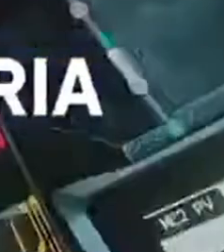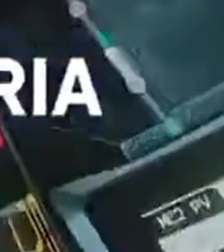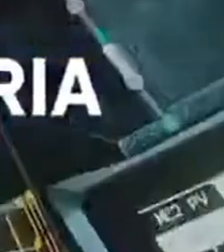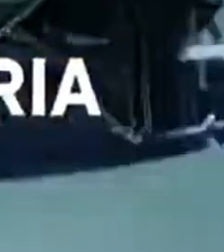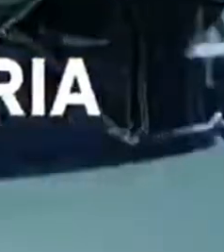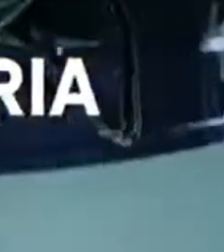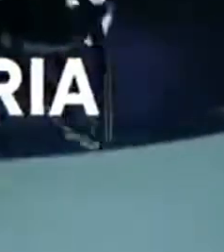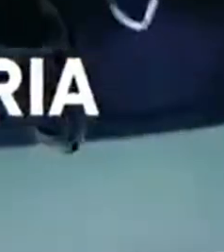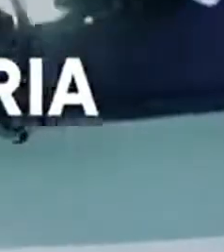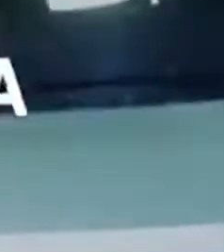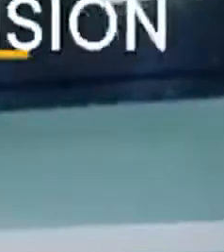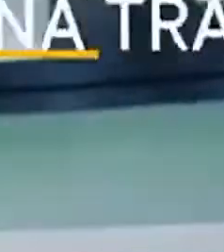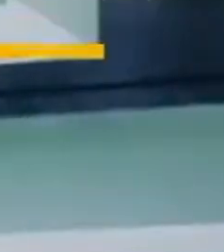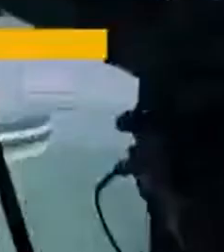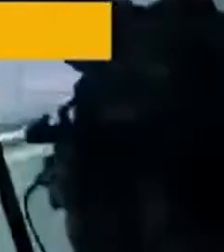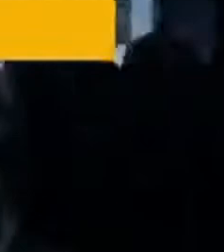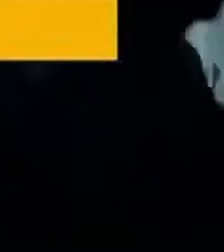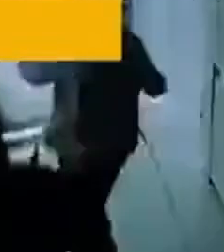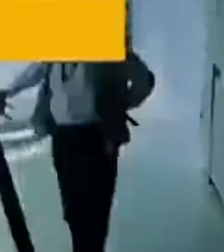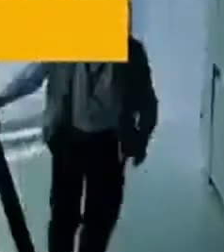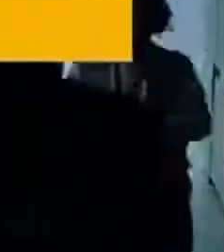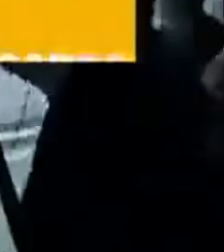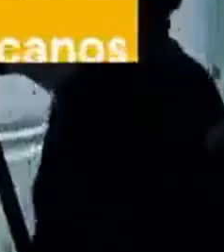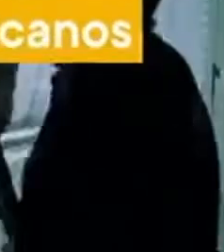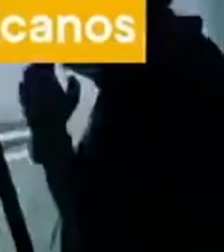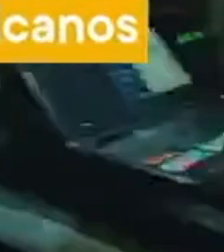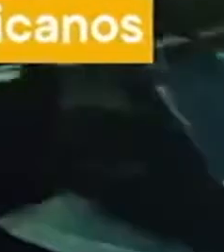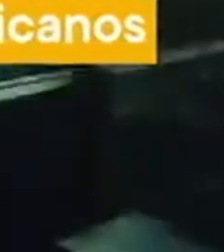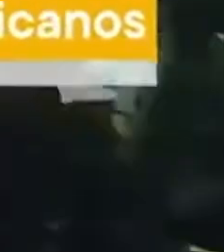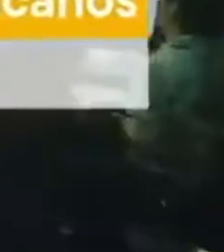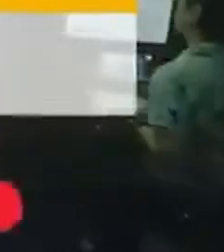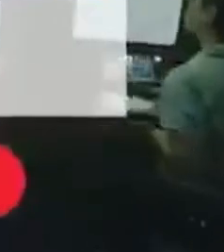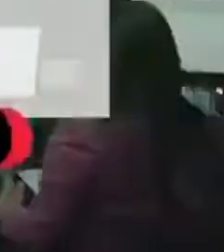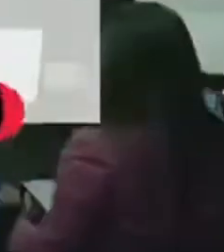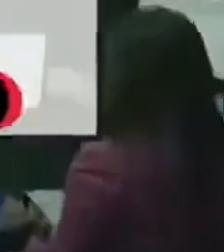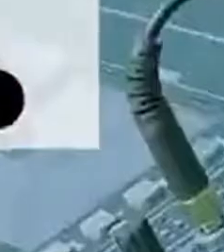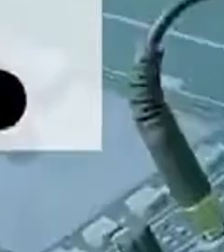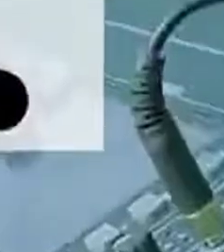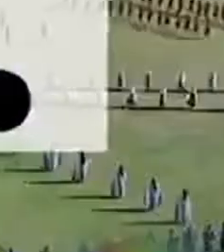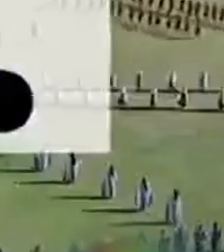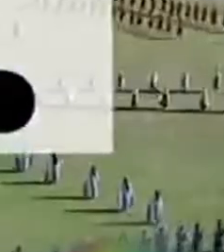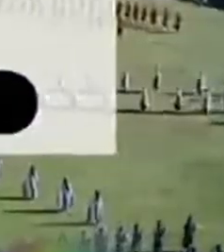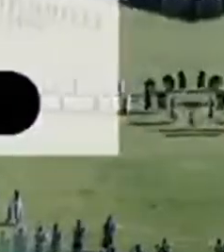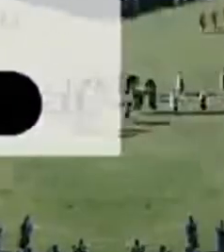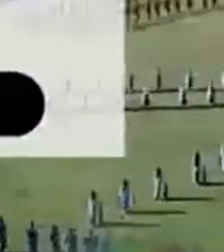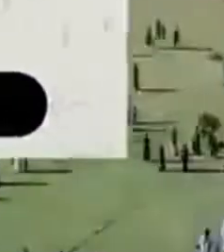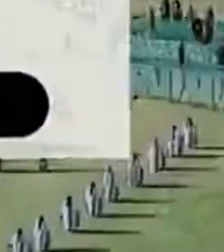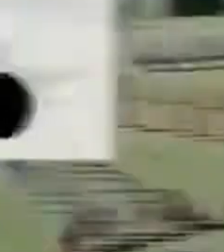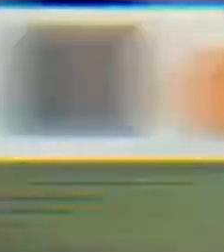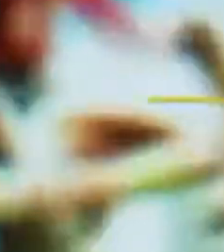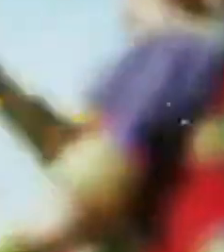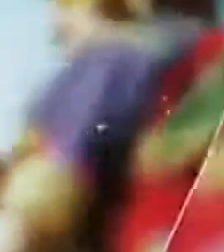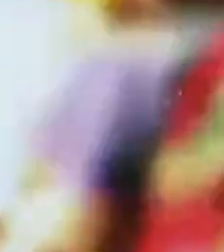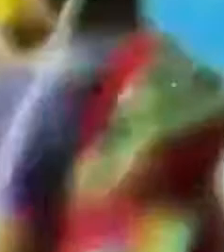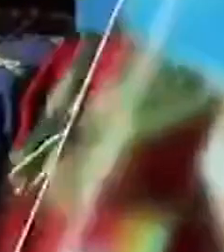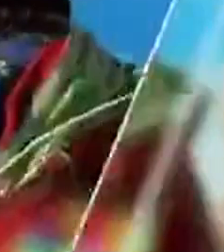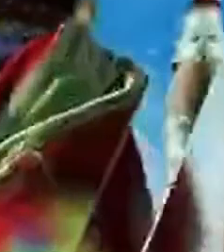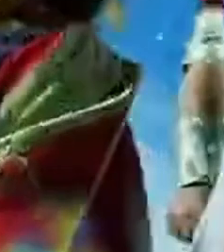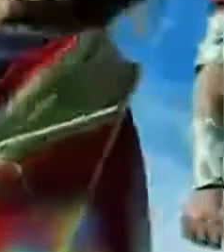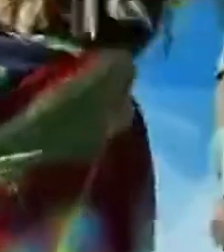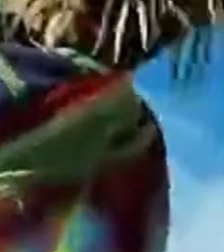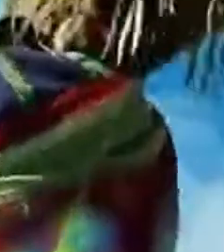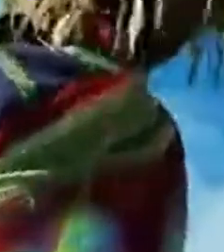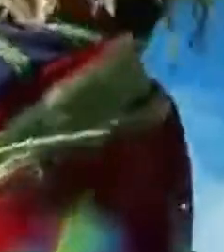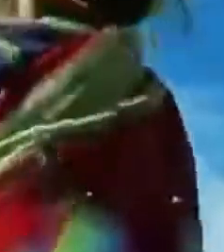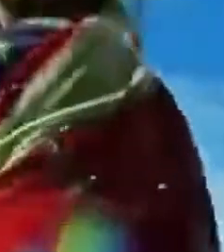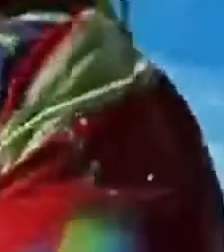Una transmisión extraordinaria que unirá a más de 108 canales latinoamericanos, integrantes de la red TAL, y que usted verá